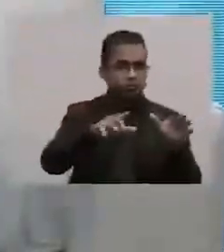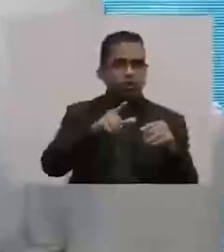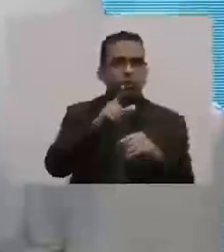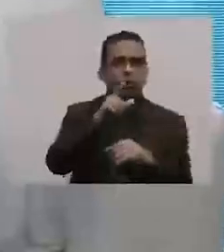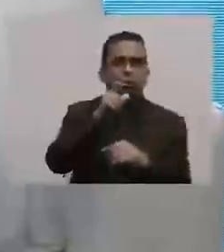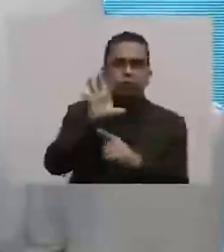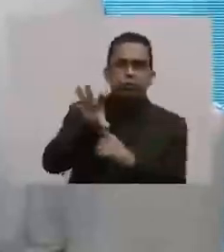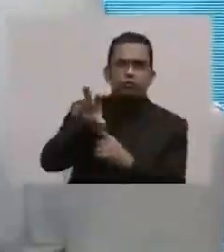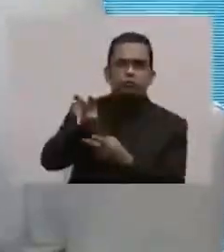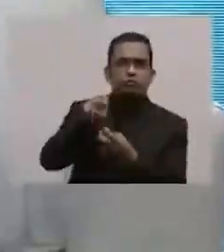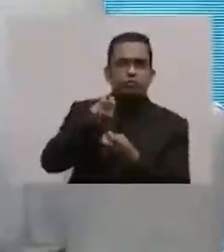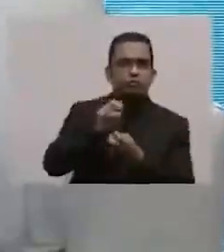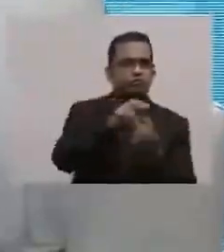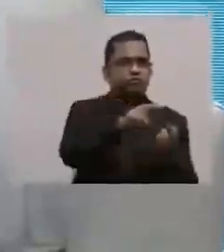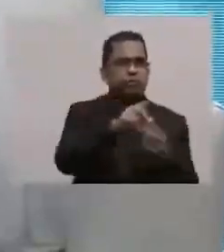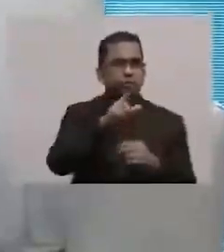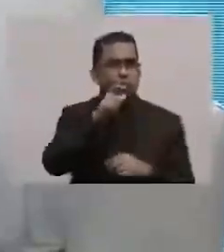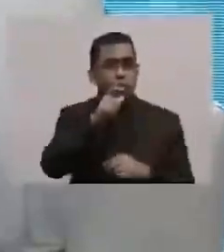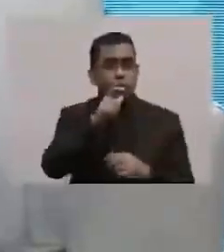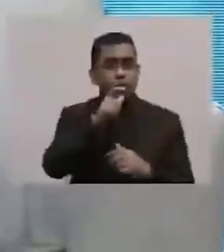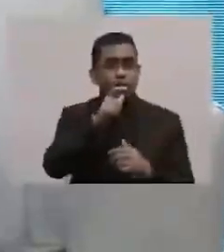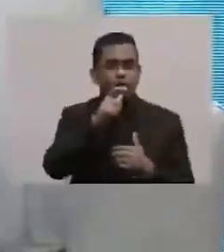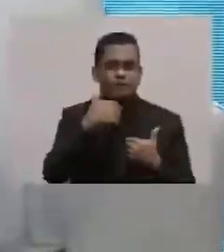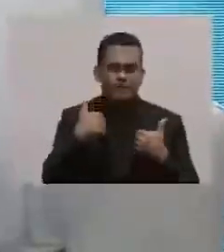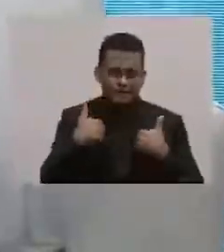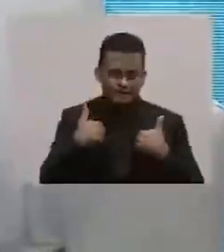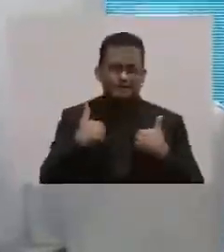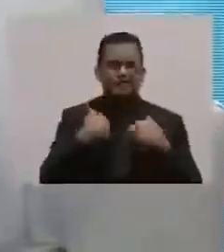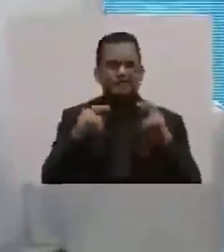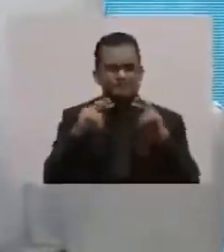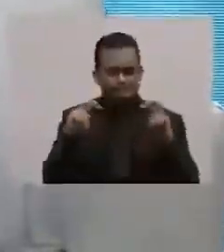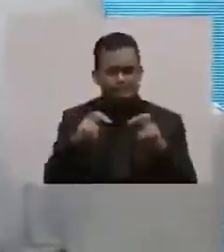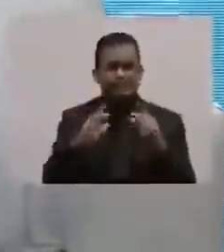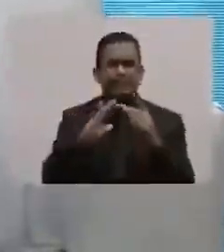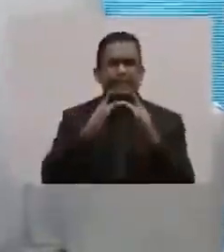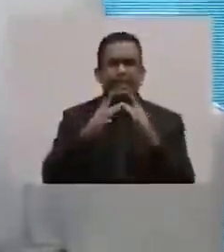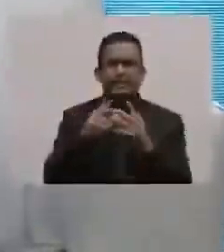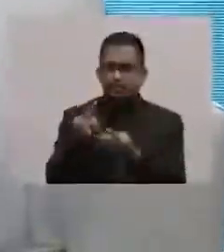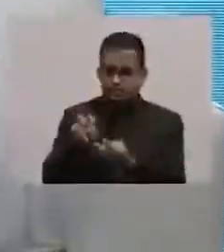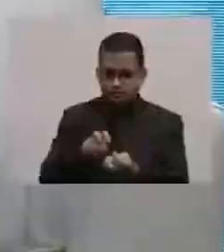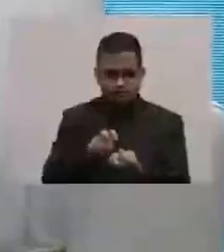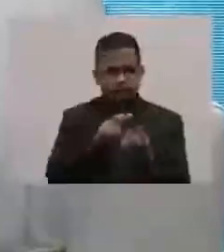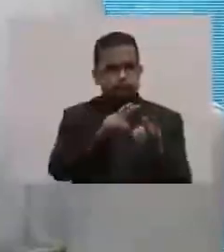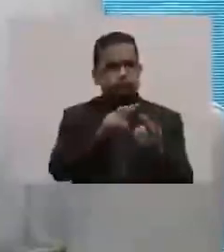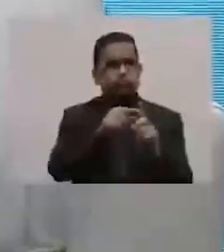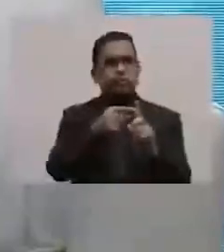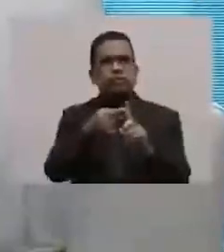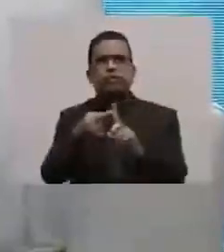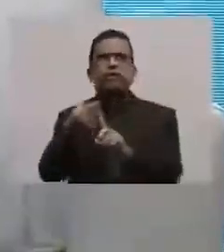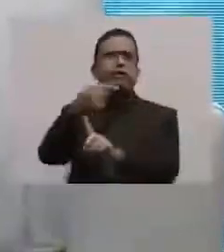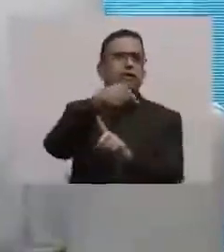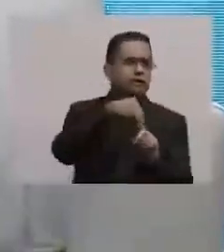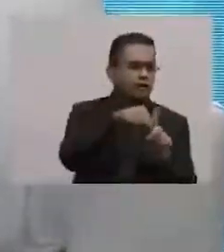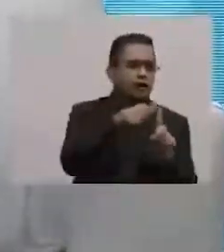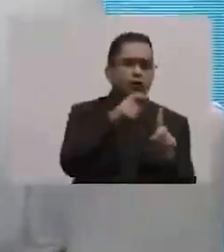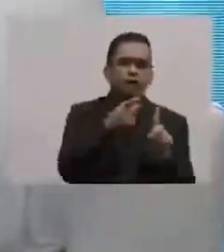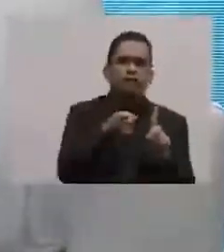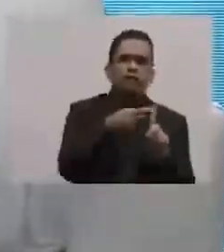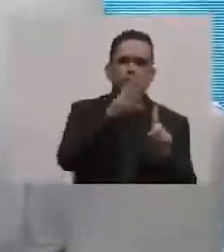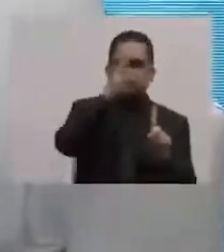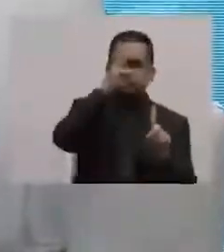publicó primero. Existen incluso herramientas para verificar cuando de dónde sale un video por primera vez, una fotografía.